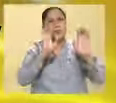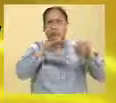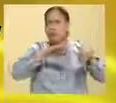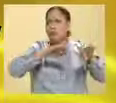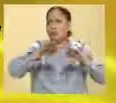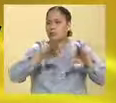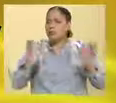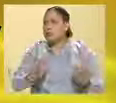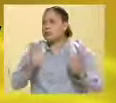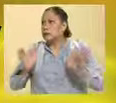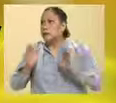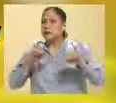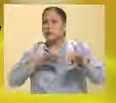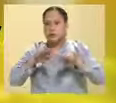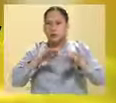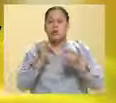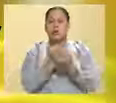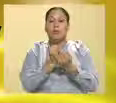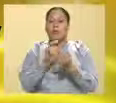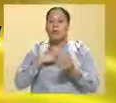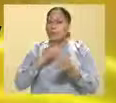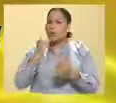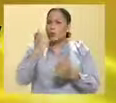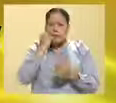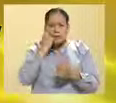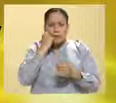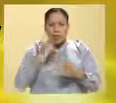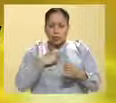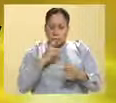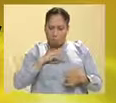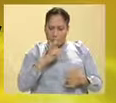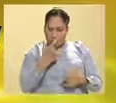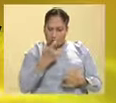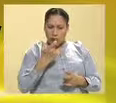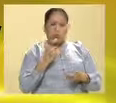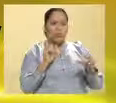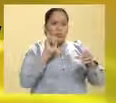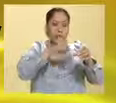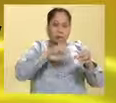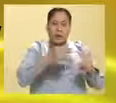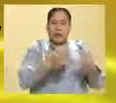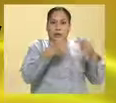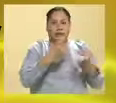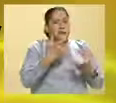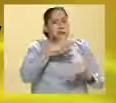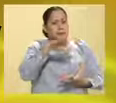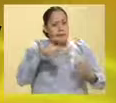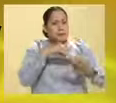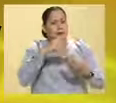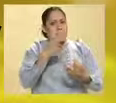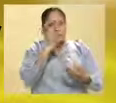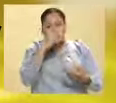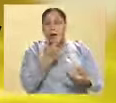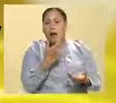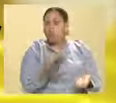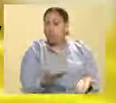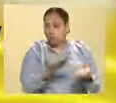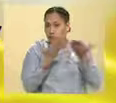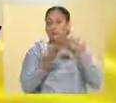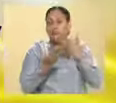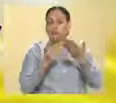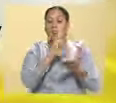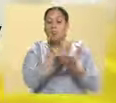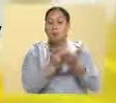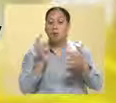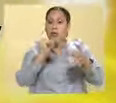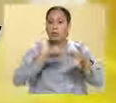incluso impulso a la inversión para que pequeños emprendedores, amas de casa, se afilien a estos programas y el